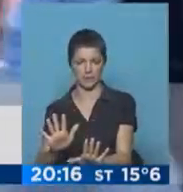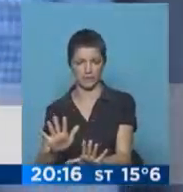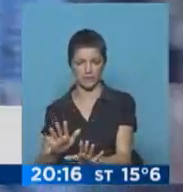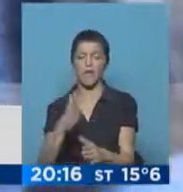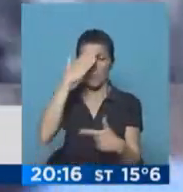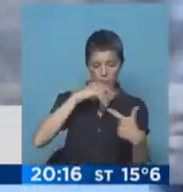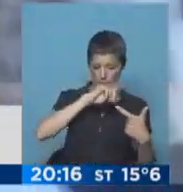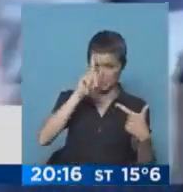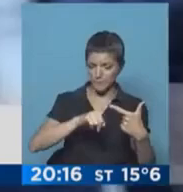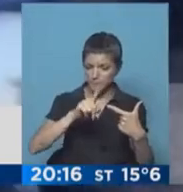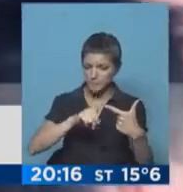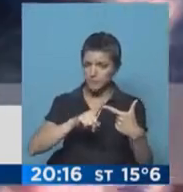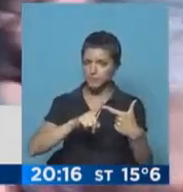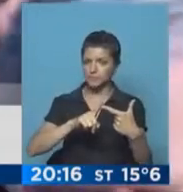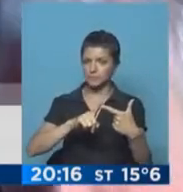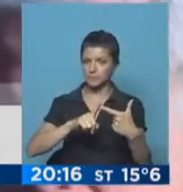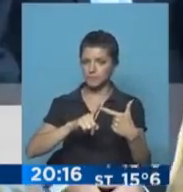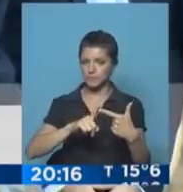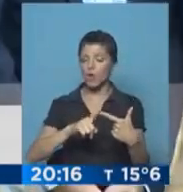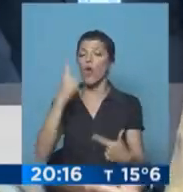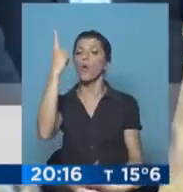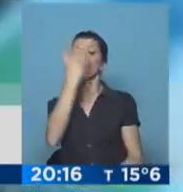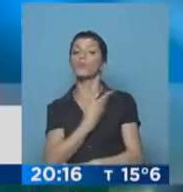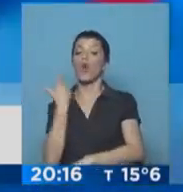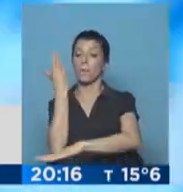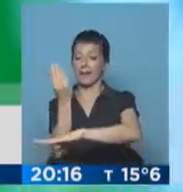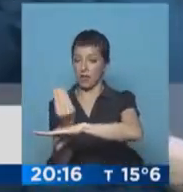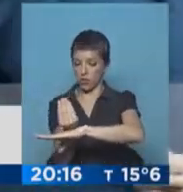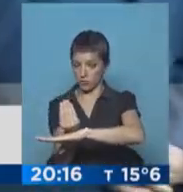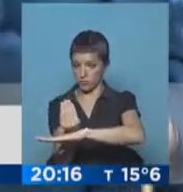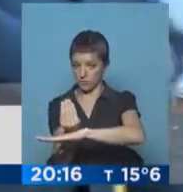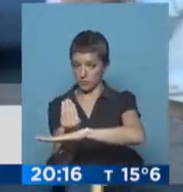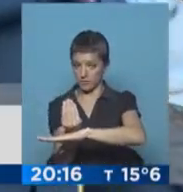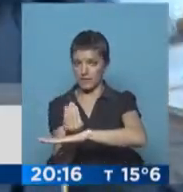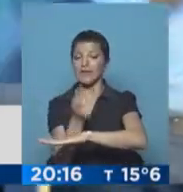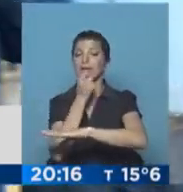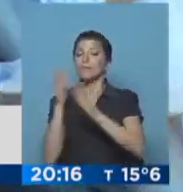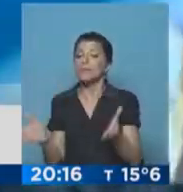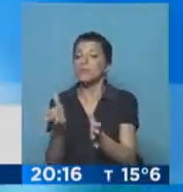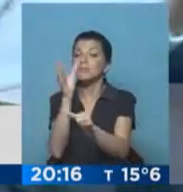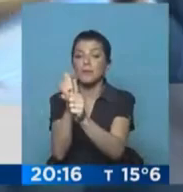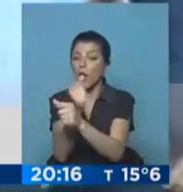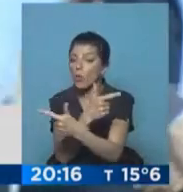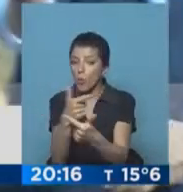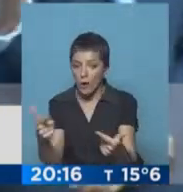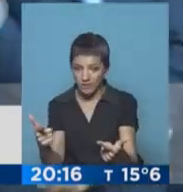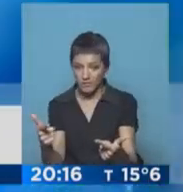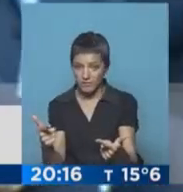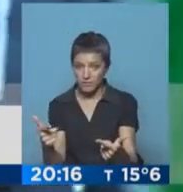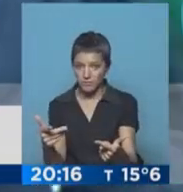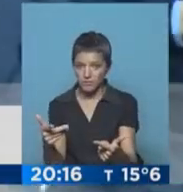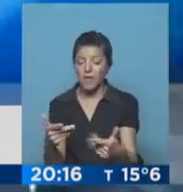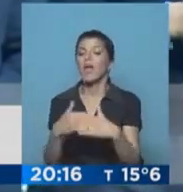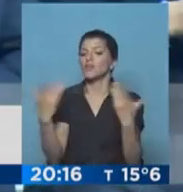segunda, que un gobernante que no genera trabajo para su pueblo no es